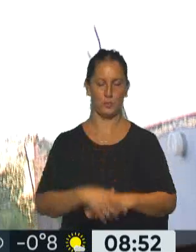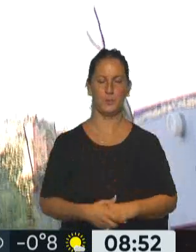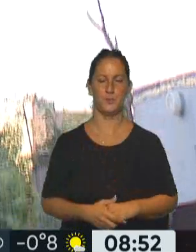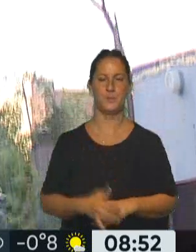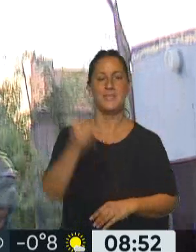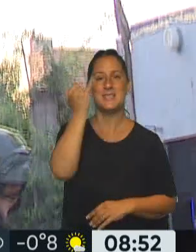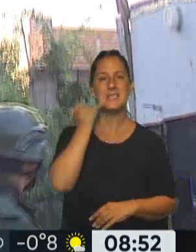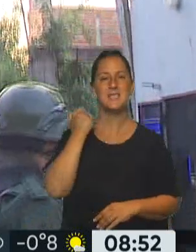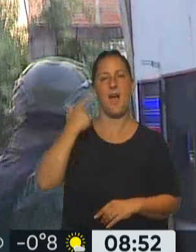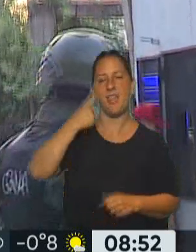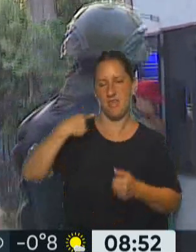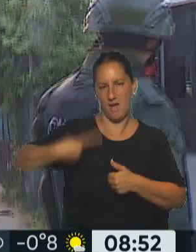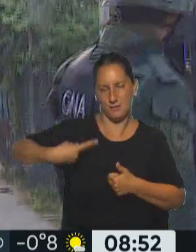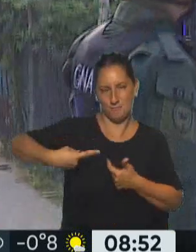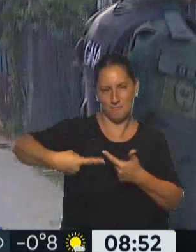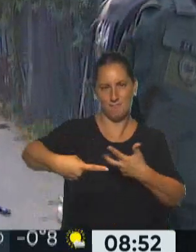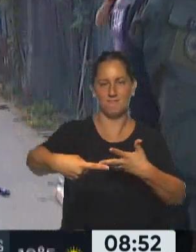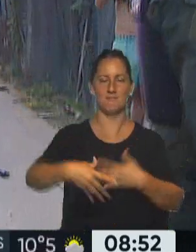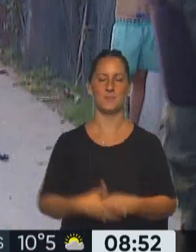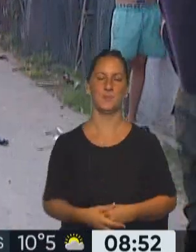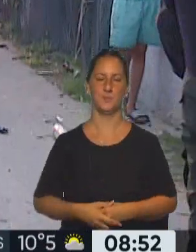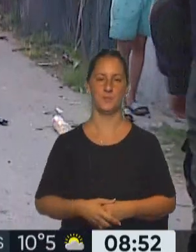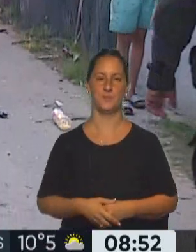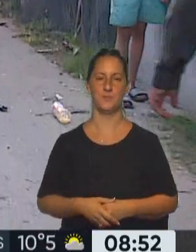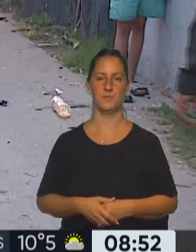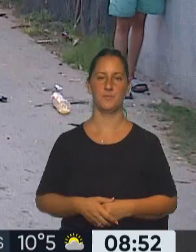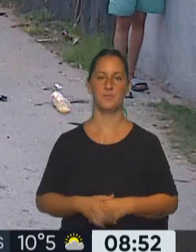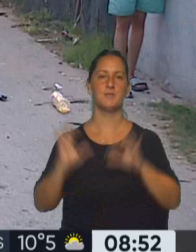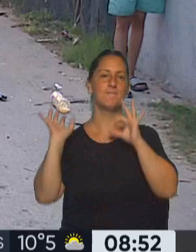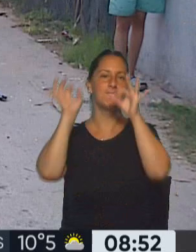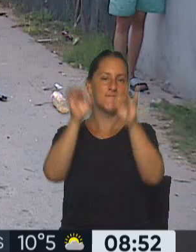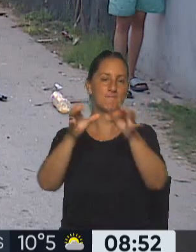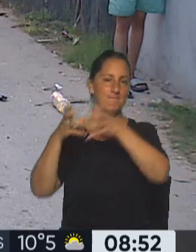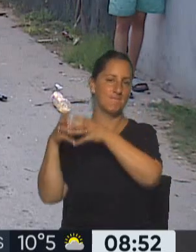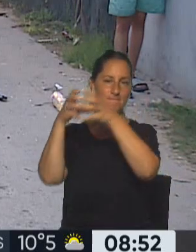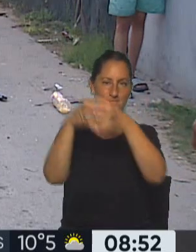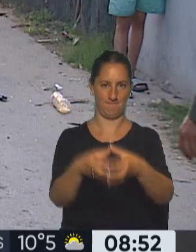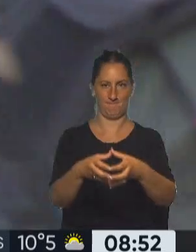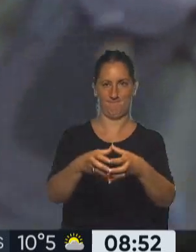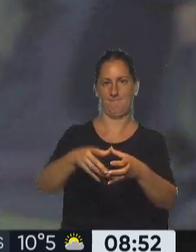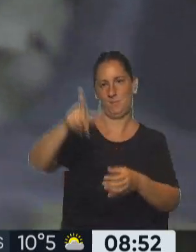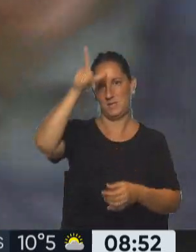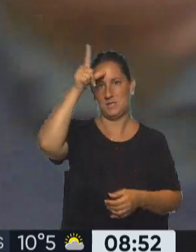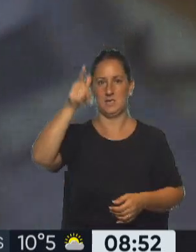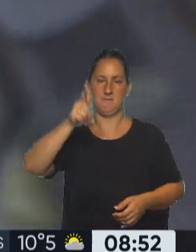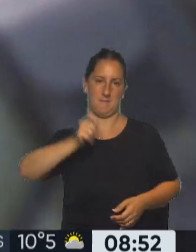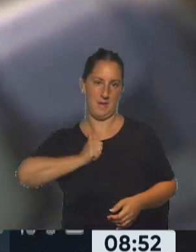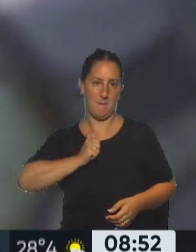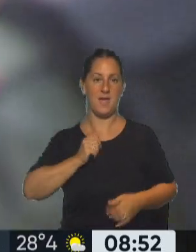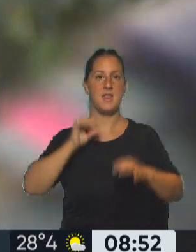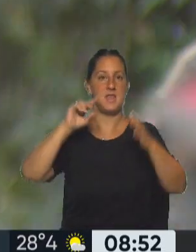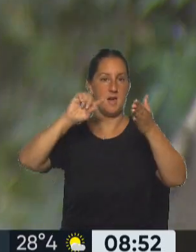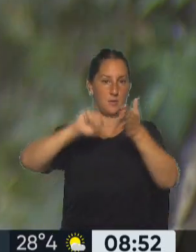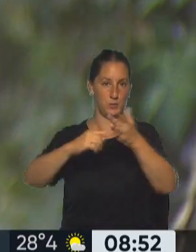Ya han pasado algunos días respecto a la nueva llegada de efectivos de fuerzas de seguridad a la ciudad de Rosario,